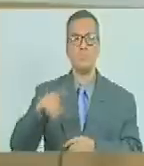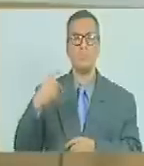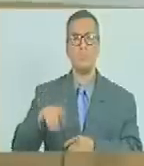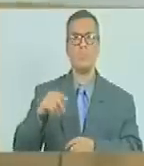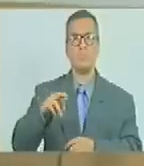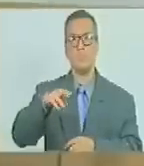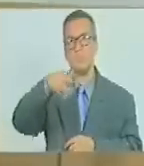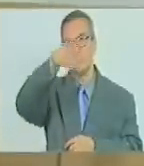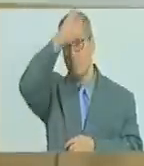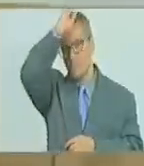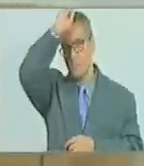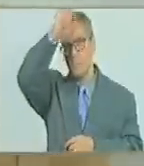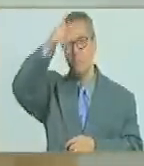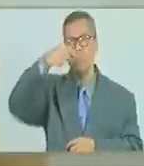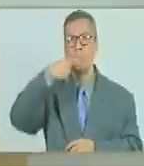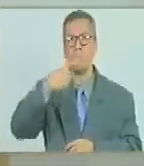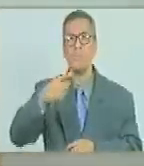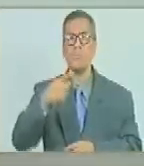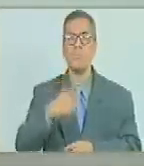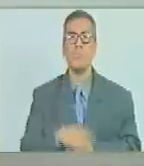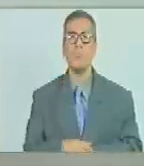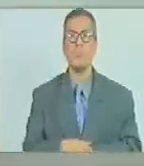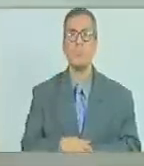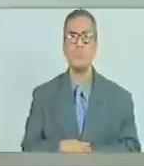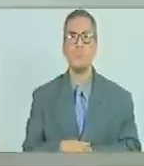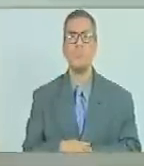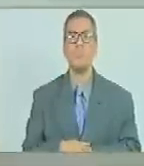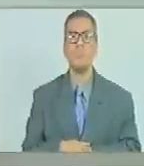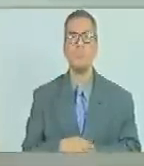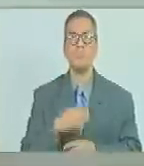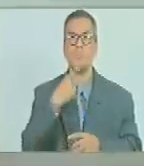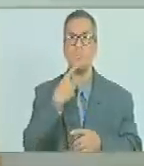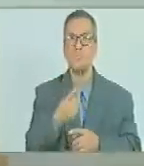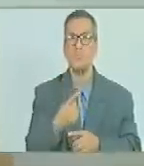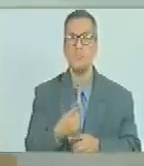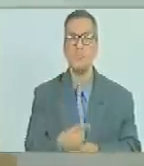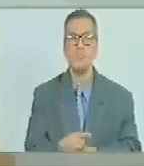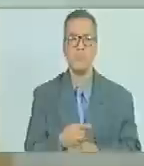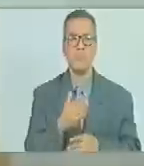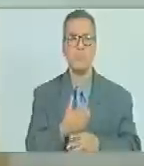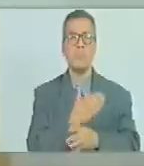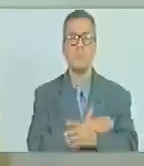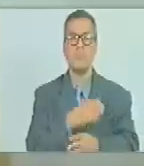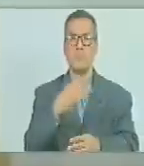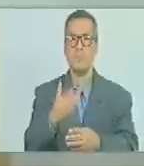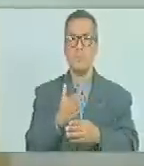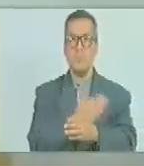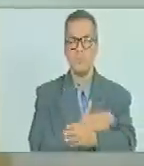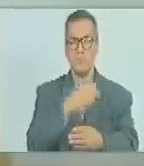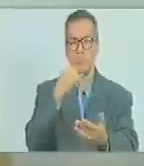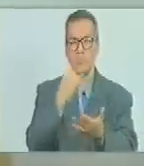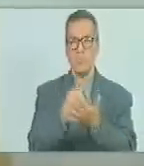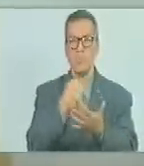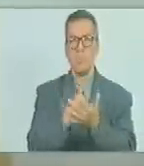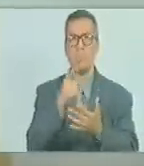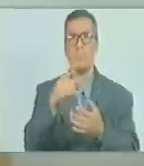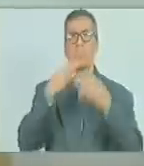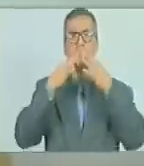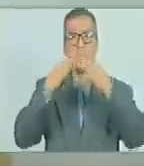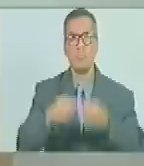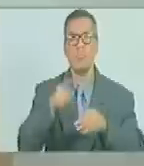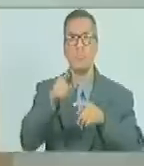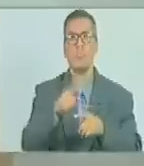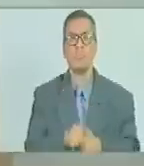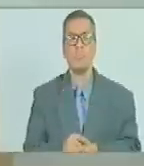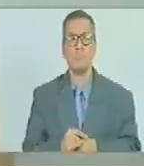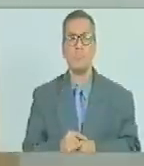romano, que señala lo siguiente: la confesión hace la prueba. Ese es el verdadero principio